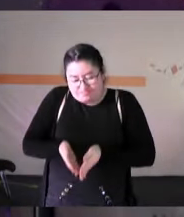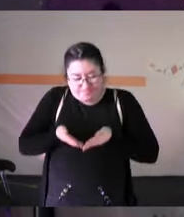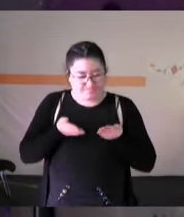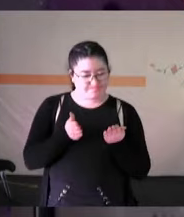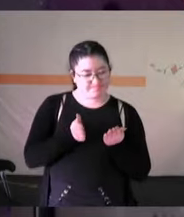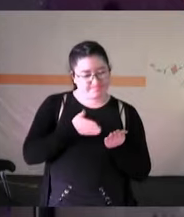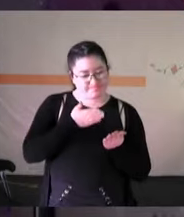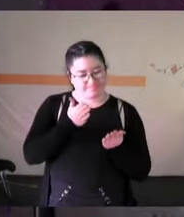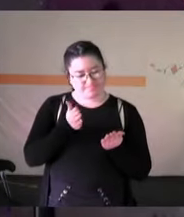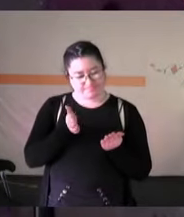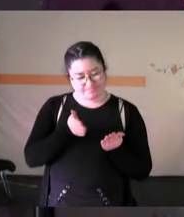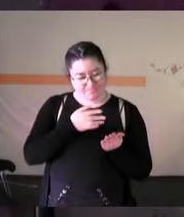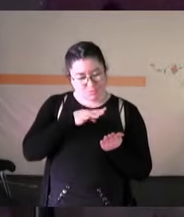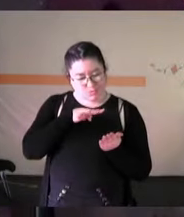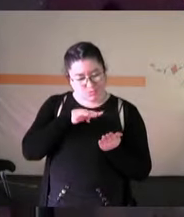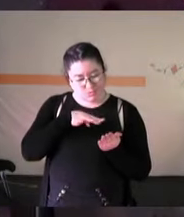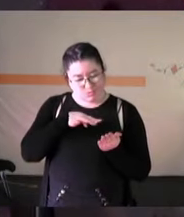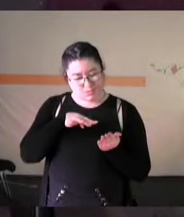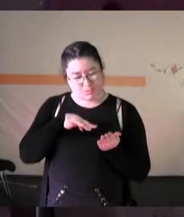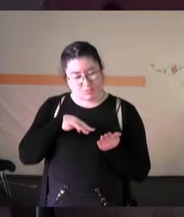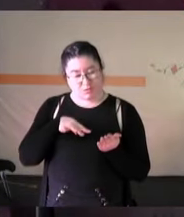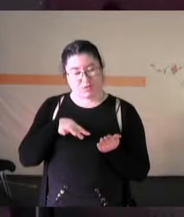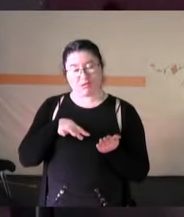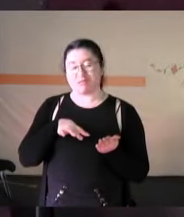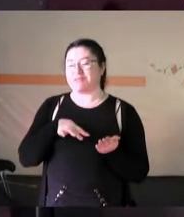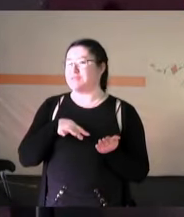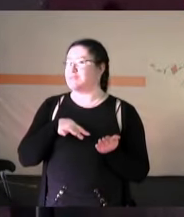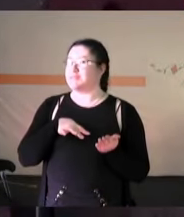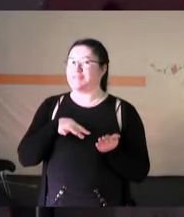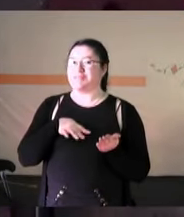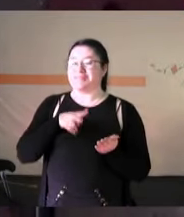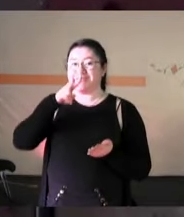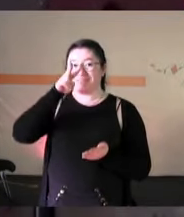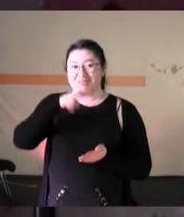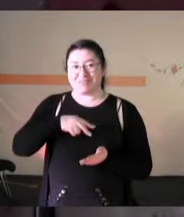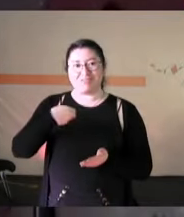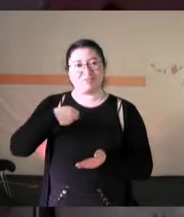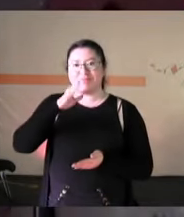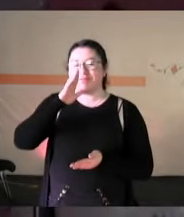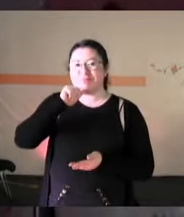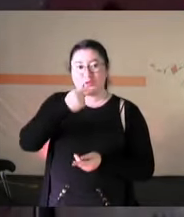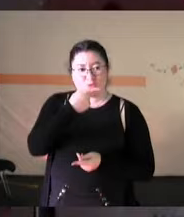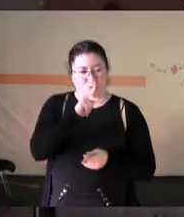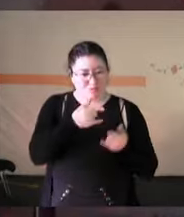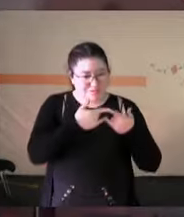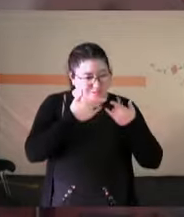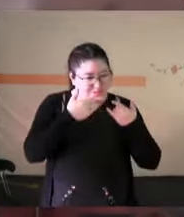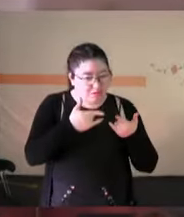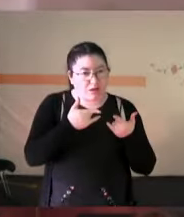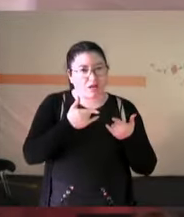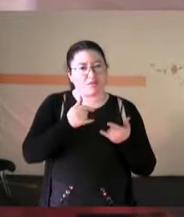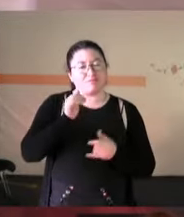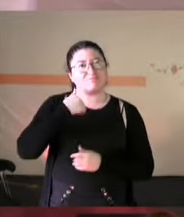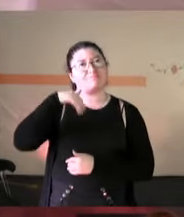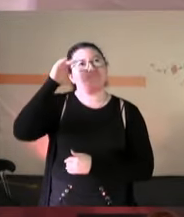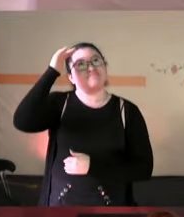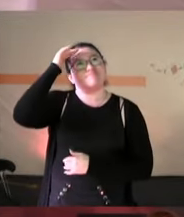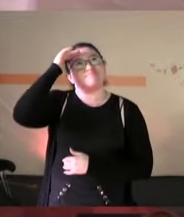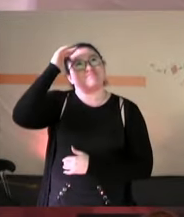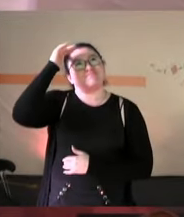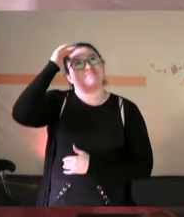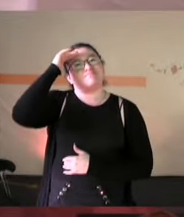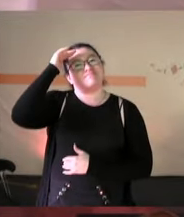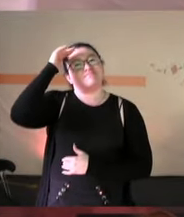simplemente no he podido de alguna forma dejar de pensar en sus cuentos. Cuando le di a firmar mis libros, vio